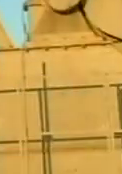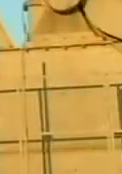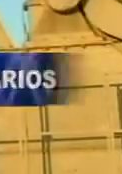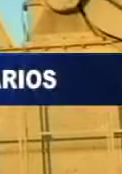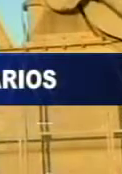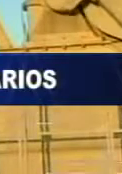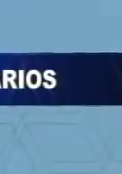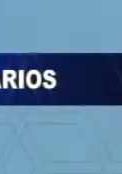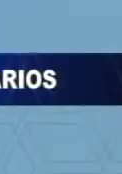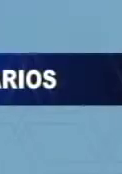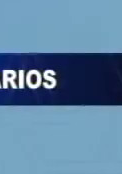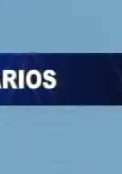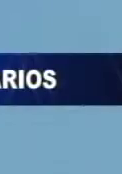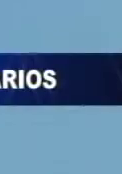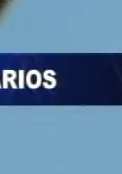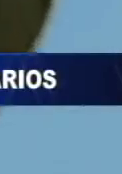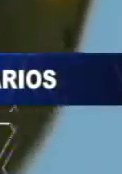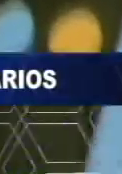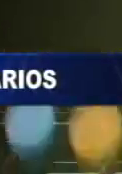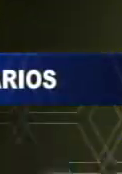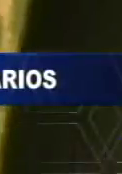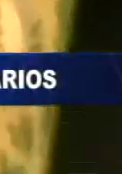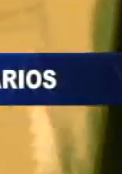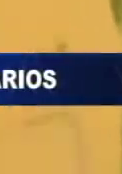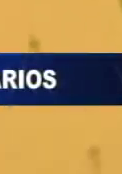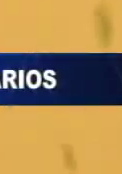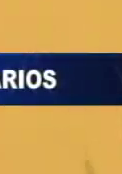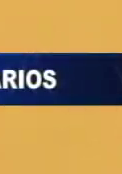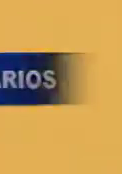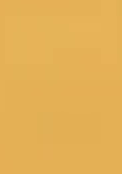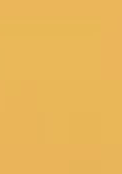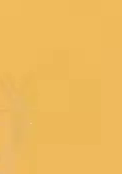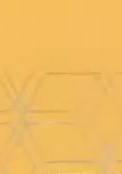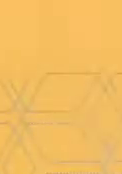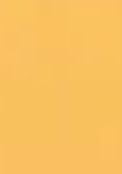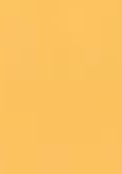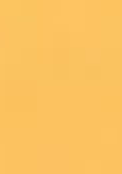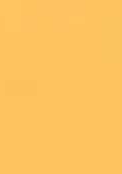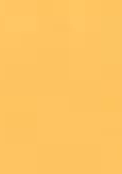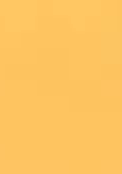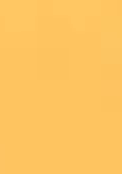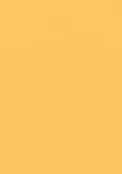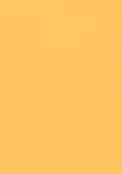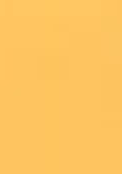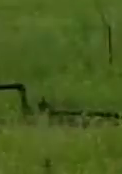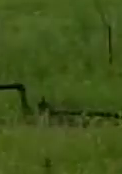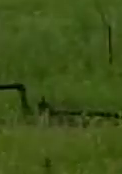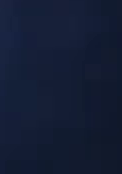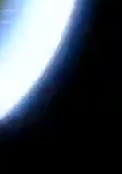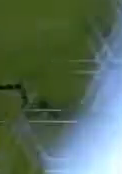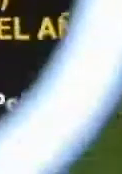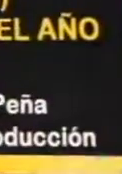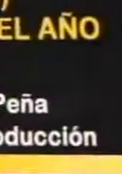de decisión consensuada o pp aumenta la producción de crudo a partir del mes de julio